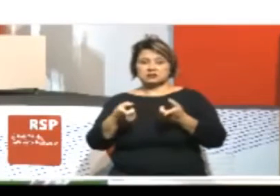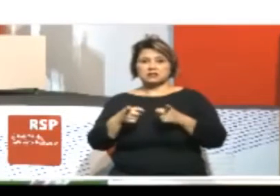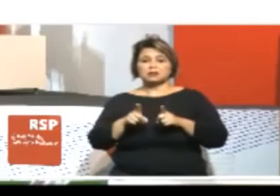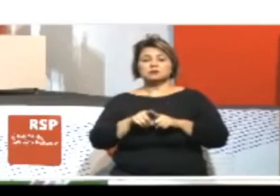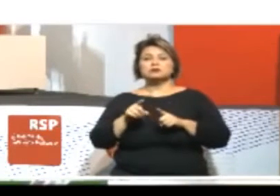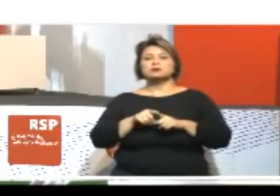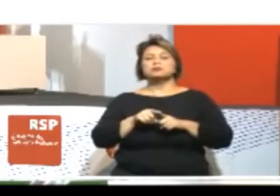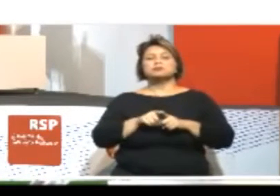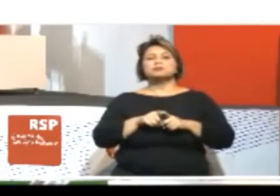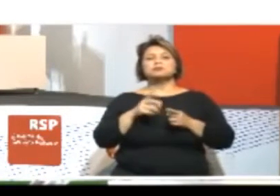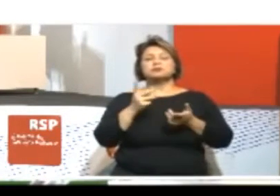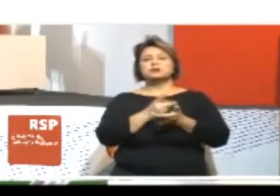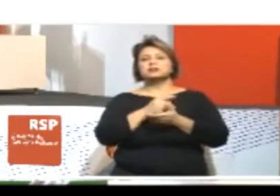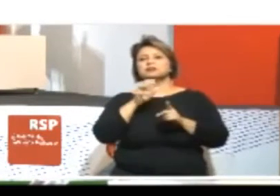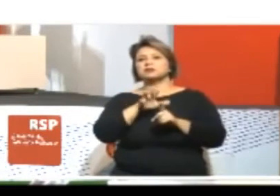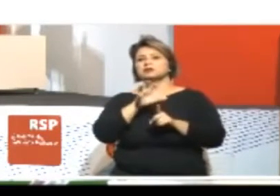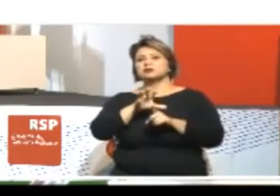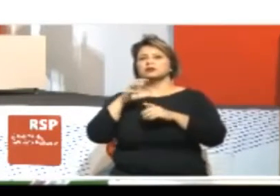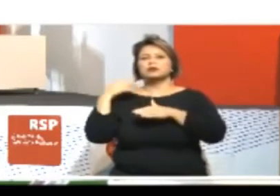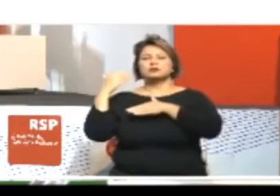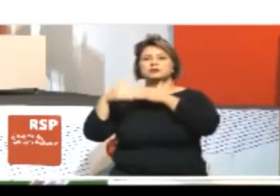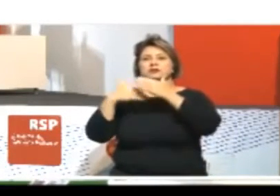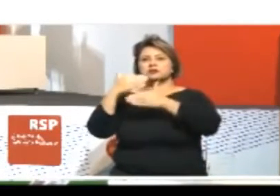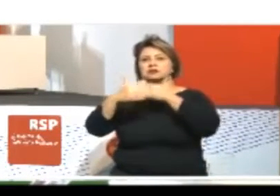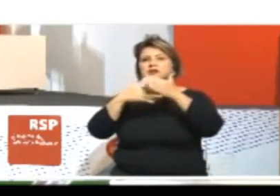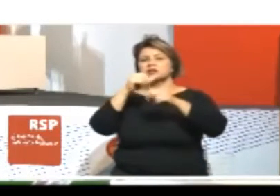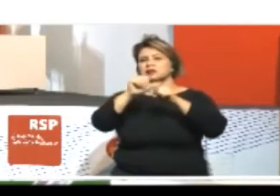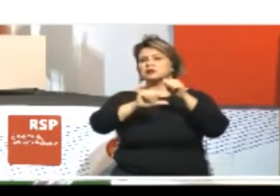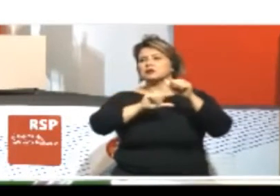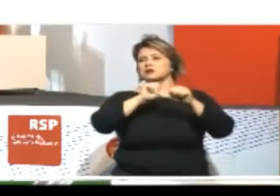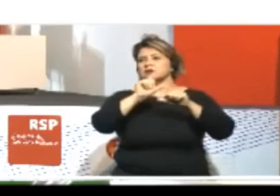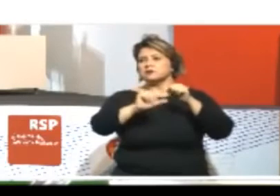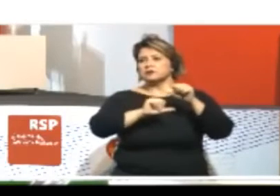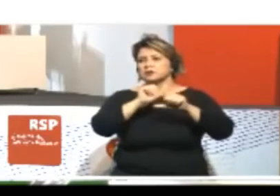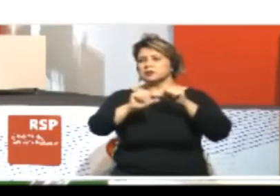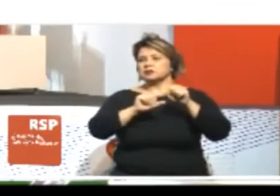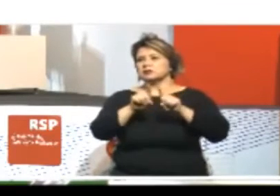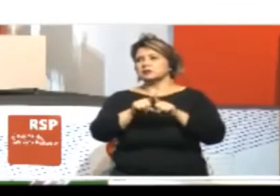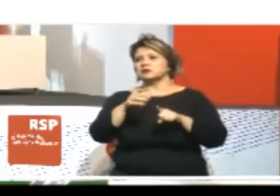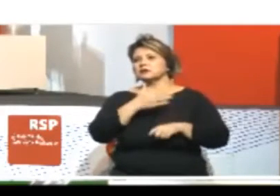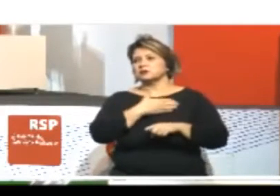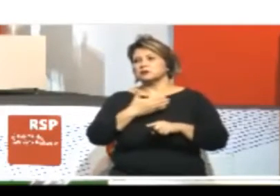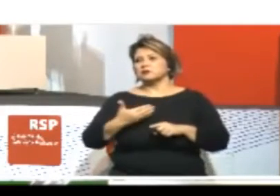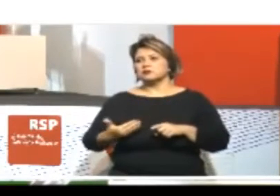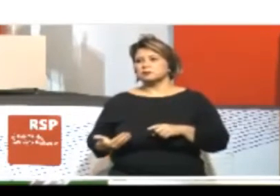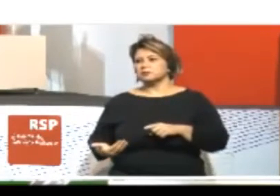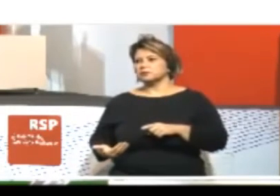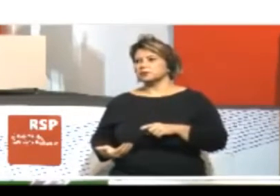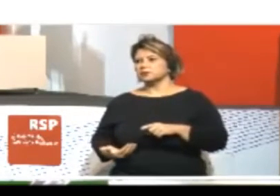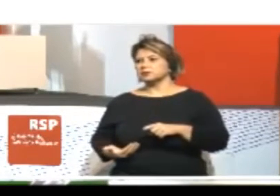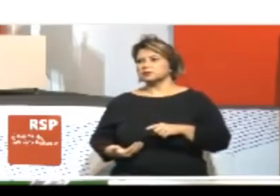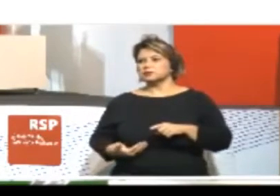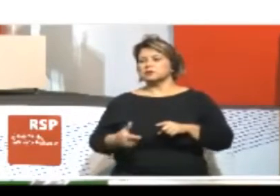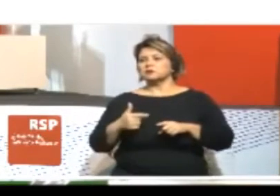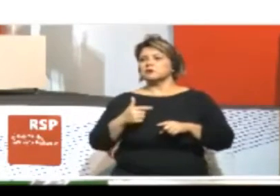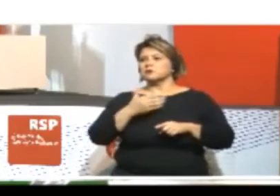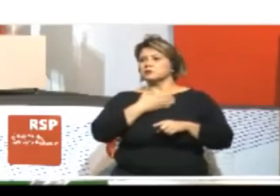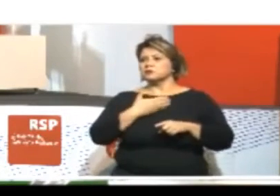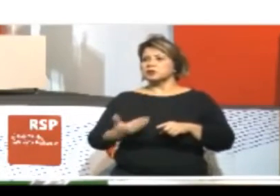en la economía no processo de transformar governança em desenvolvimento?